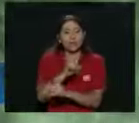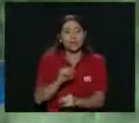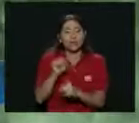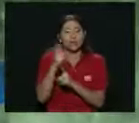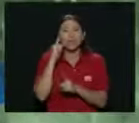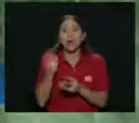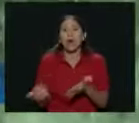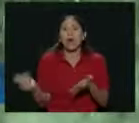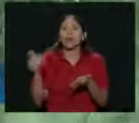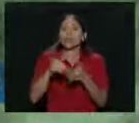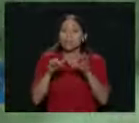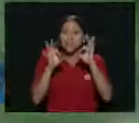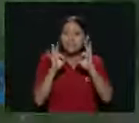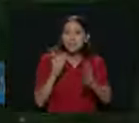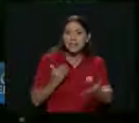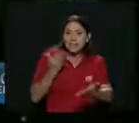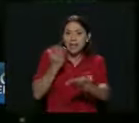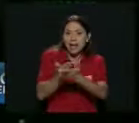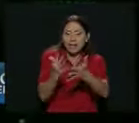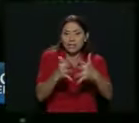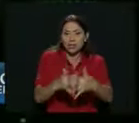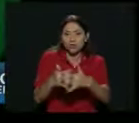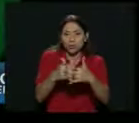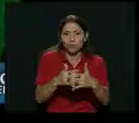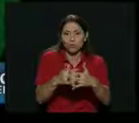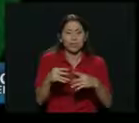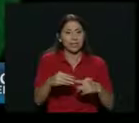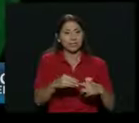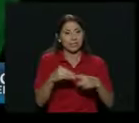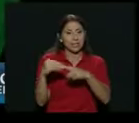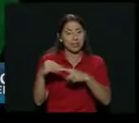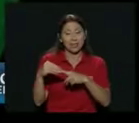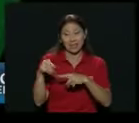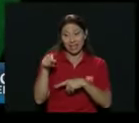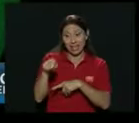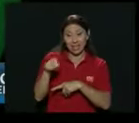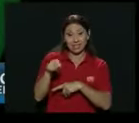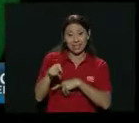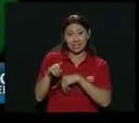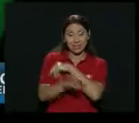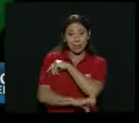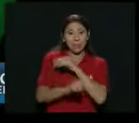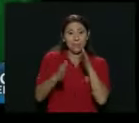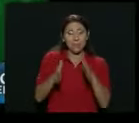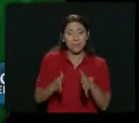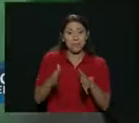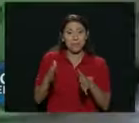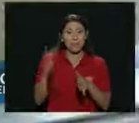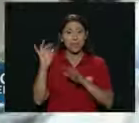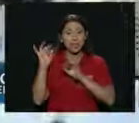su destino en los Estados Unidos, sobre todo porque las migraciones no corresponden a decisiones individuales o a